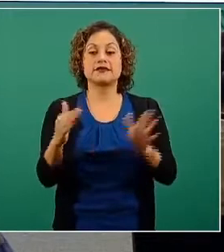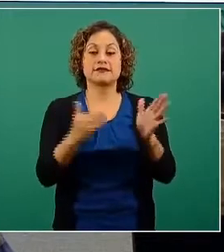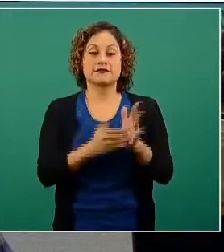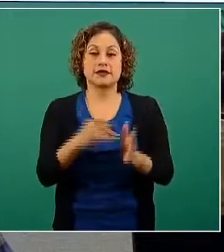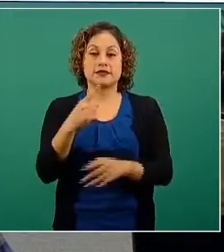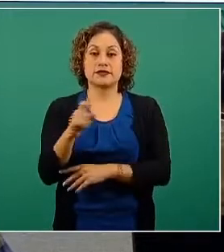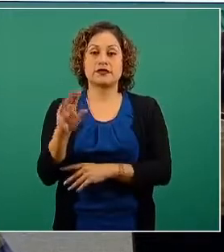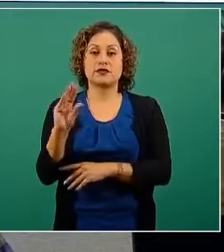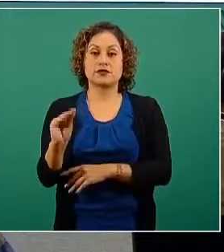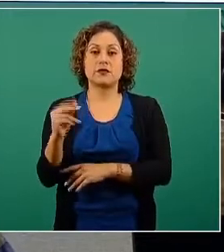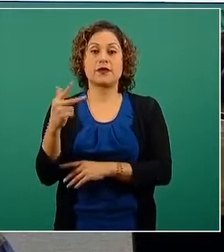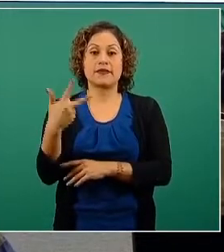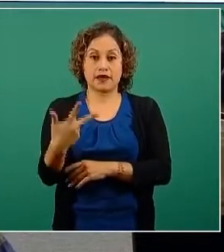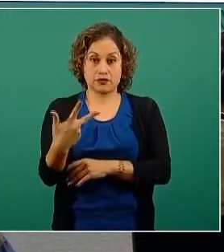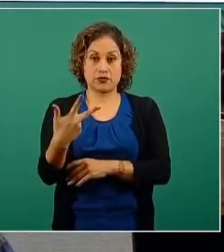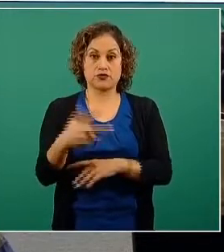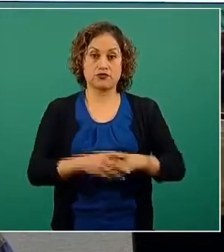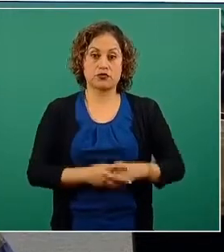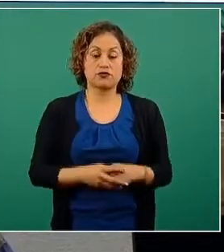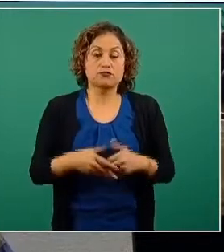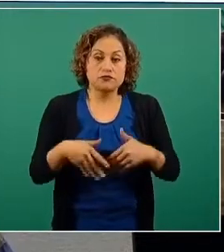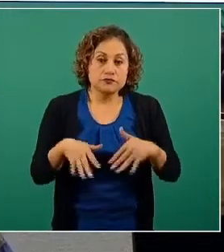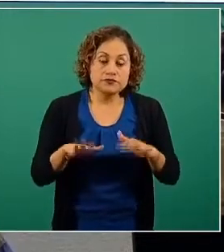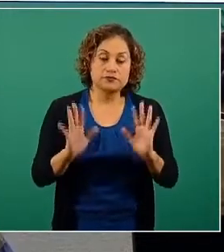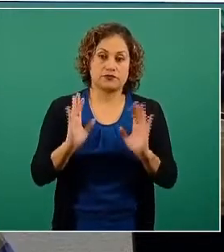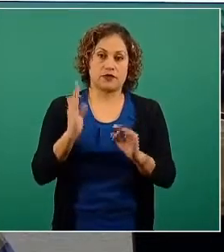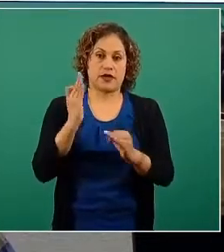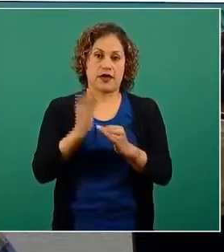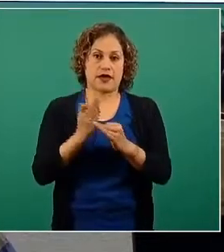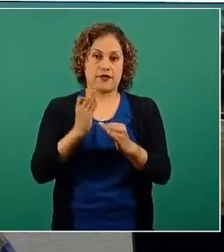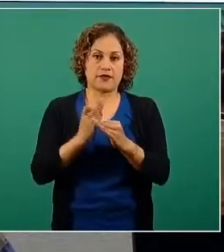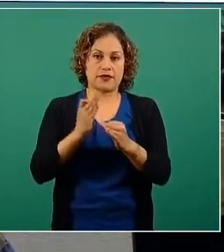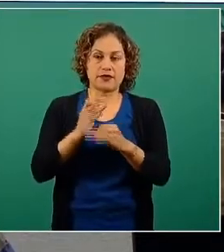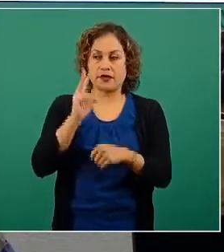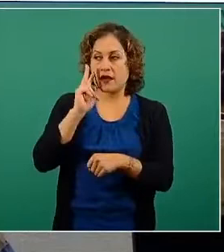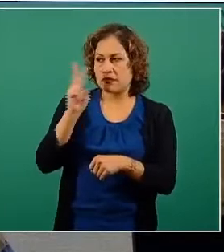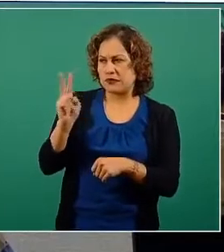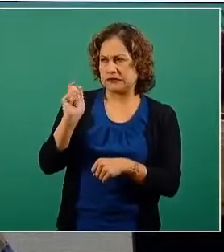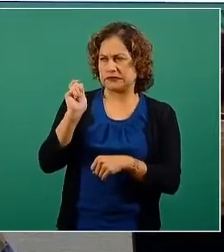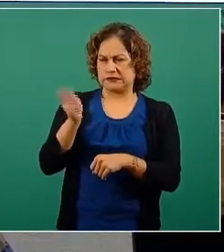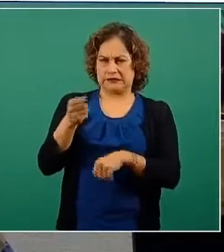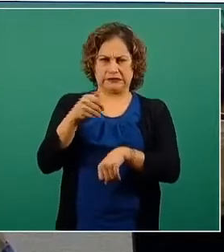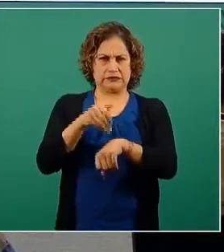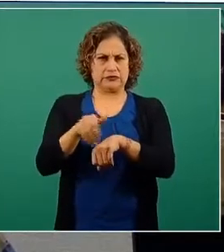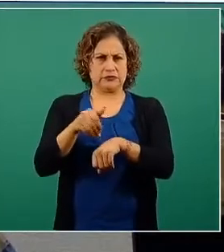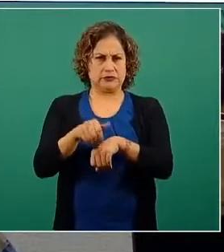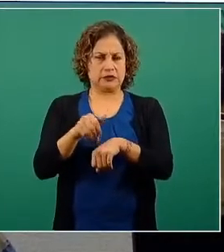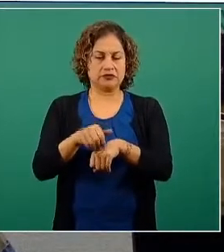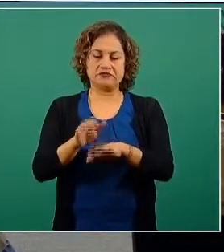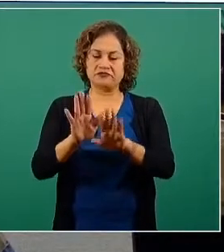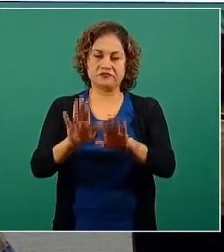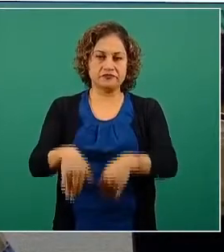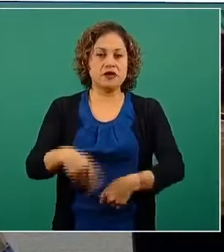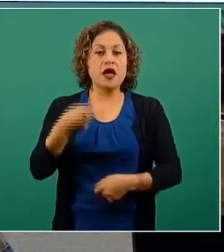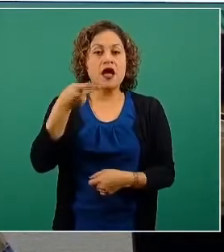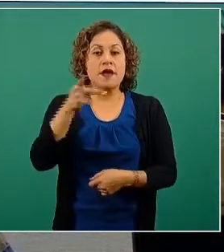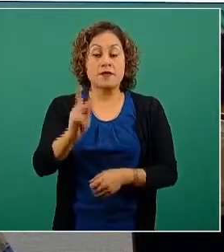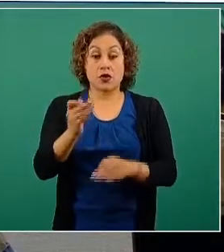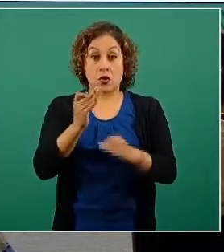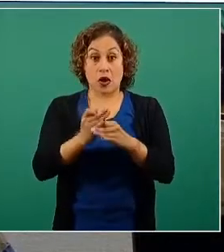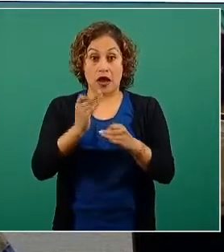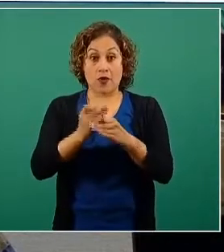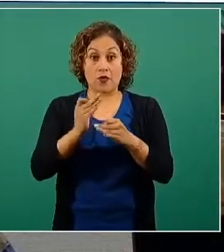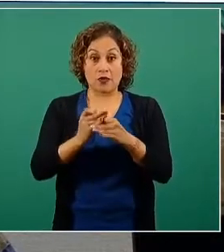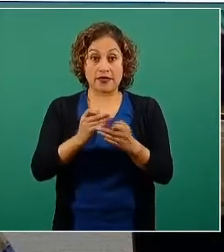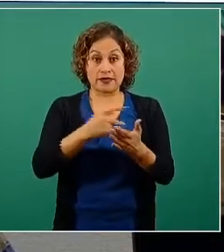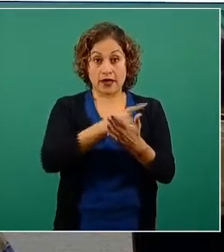710,198. Y los números igual y a veces no nos dicen mucho, pero lo importante en este caso es que estamos arriba del 90% del